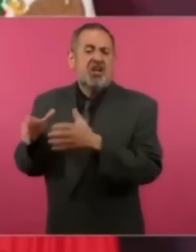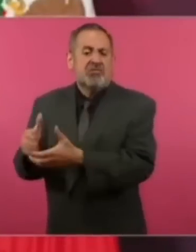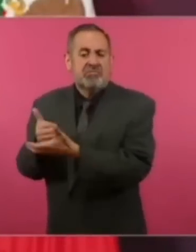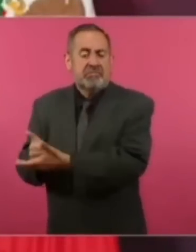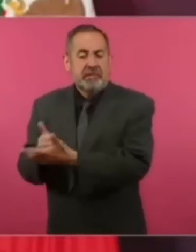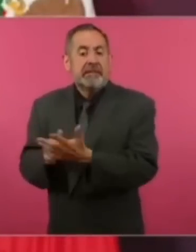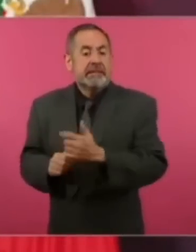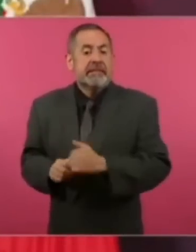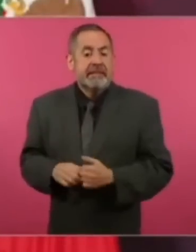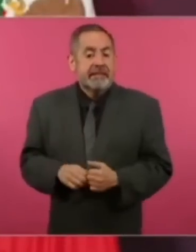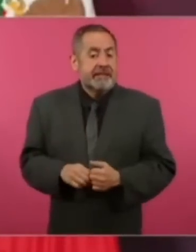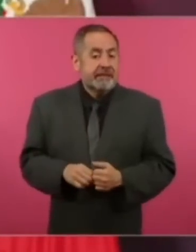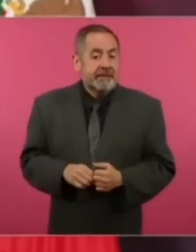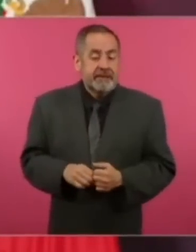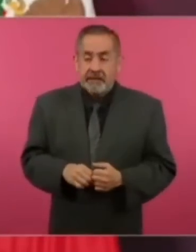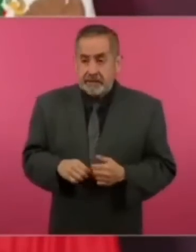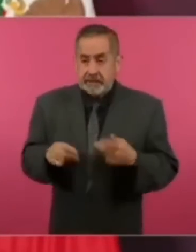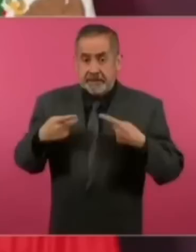Nada del pensamiento